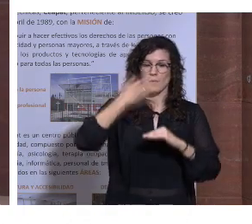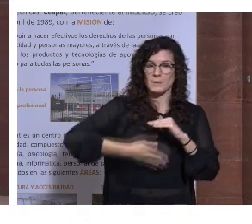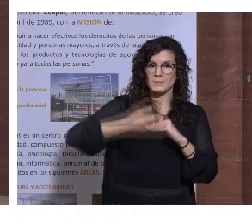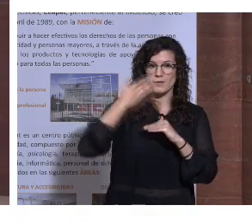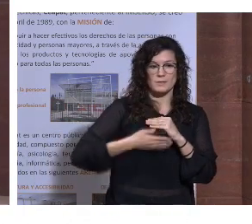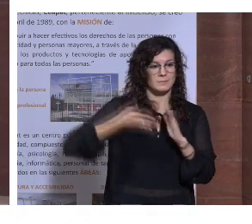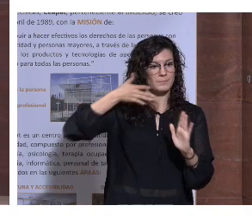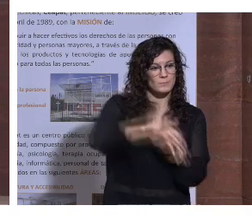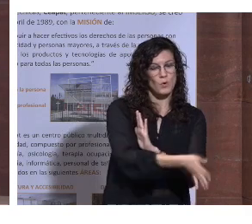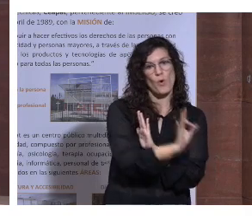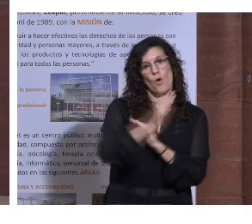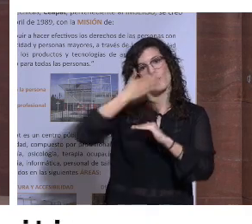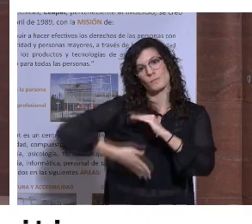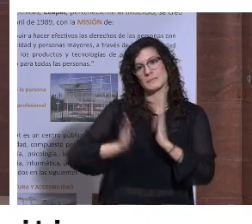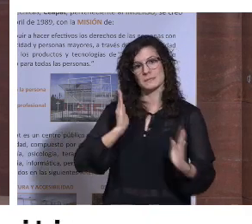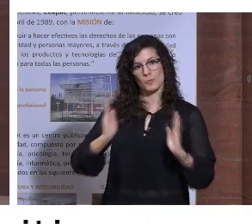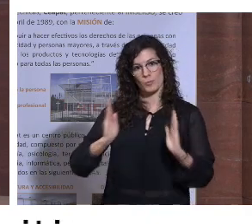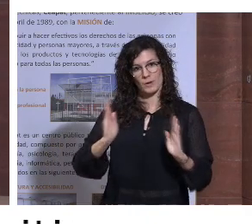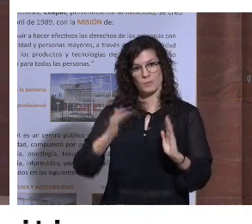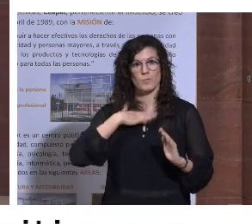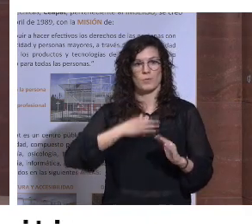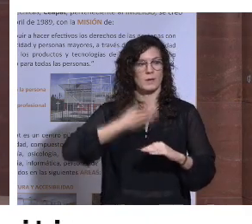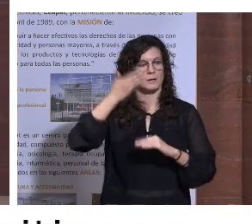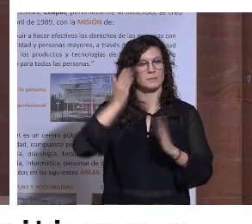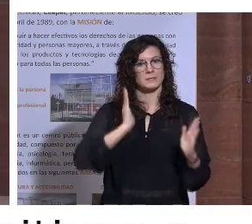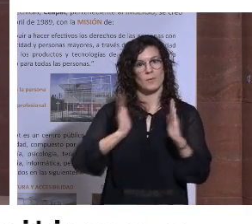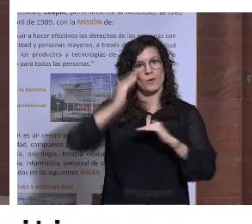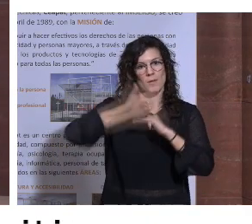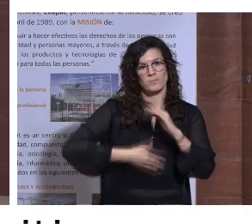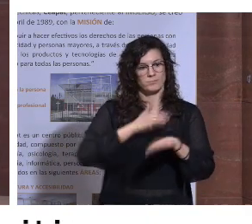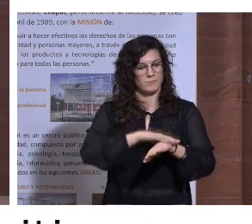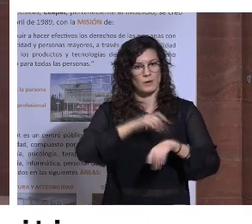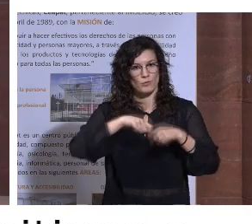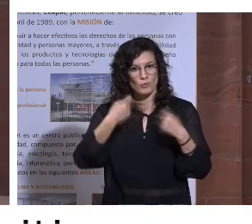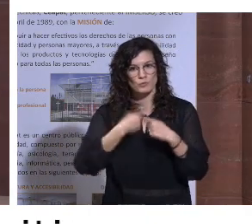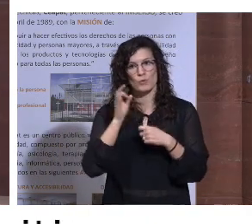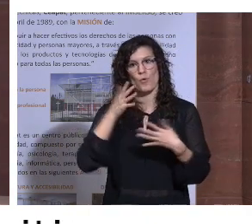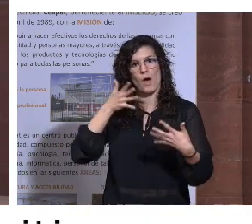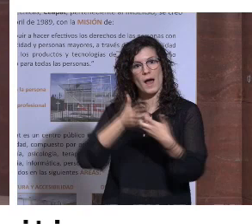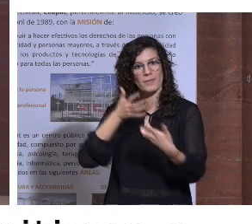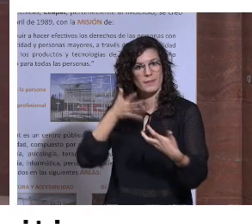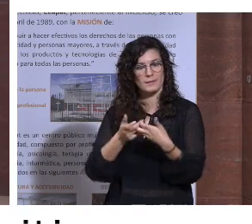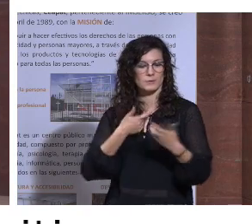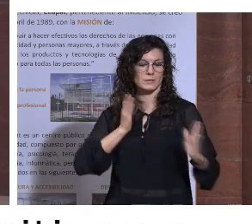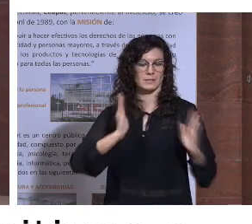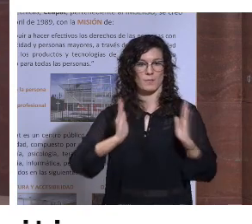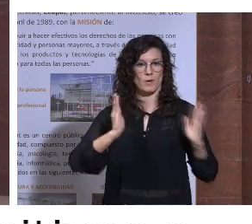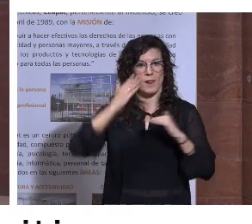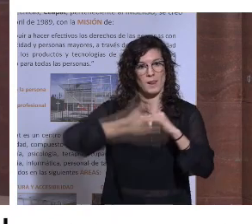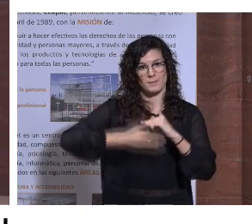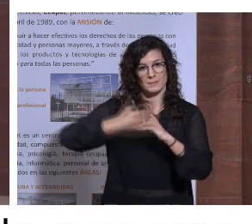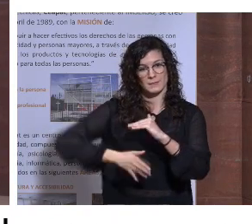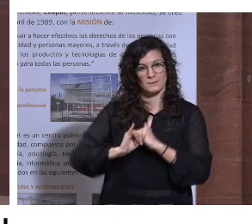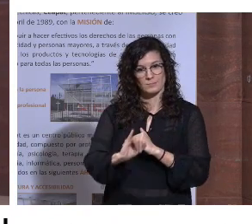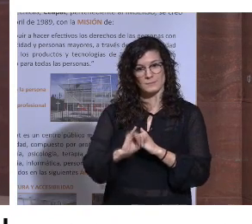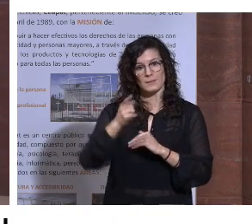o temporales. Pasar una temporada por una fractura, por un accidente, por cualquier circunstancia, un tiempo que las